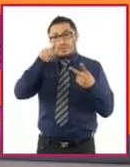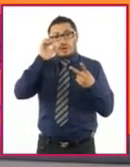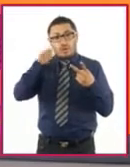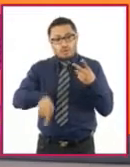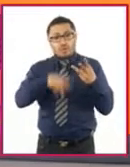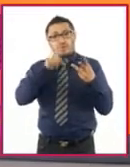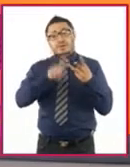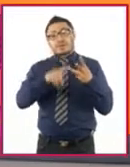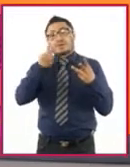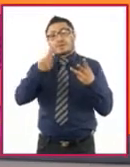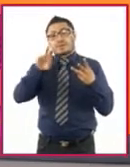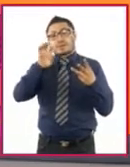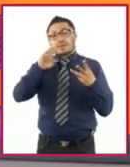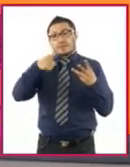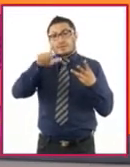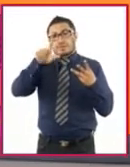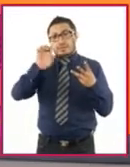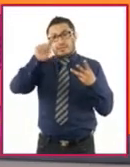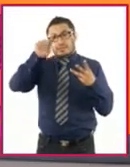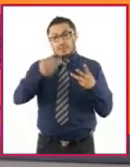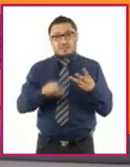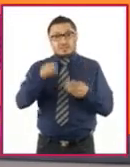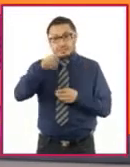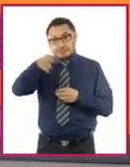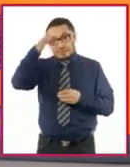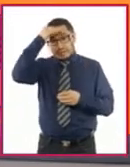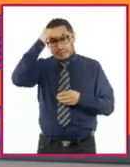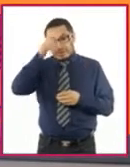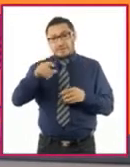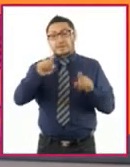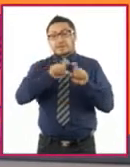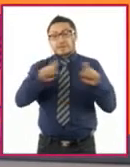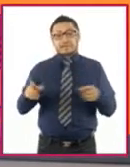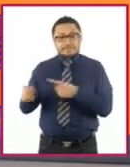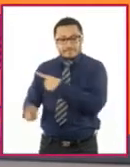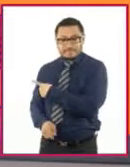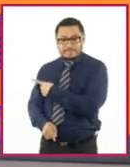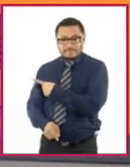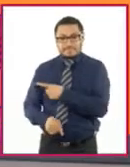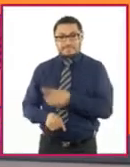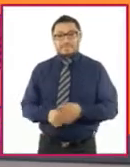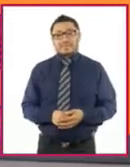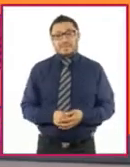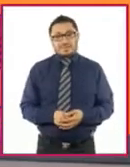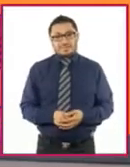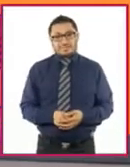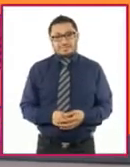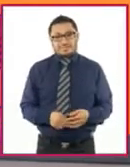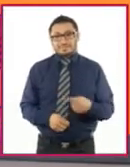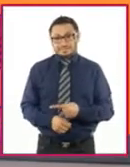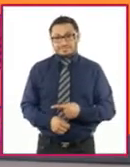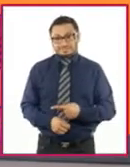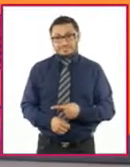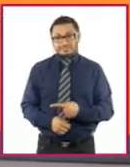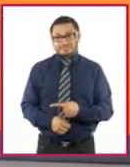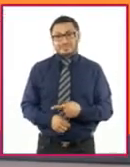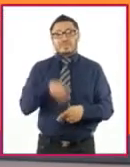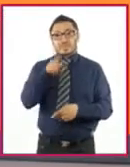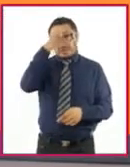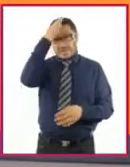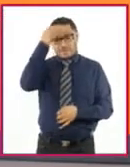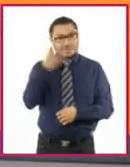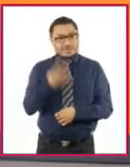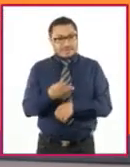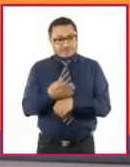Aprenderán a resolver ecuaciones de la forma ax más b igual a cx más d. Comencemos con la situación